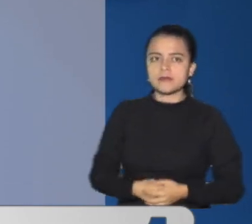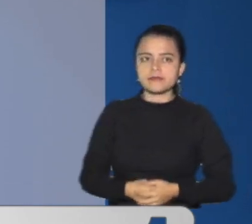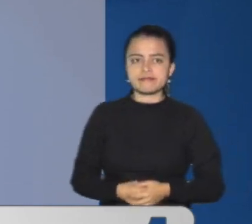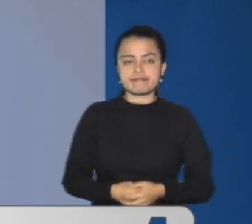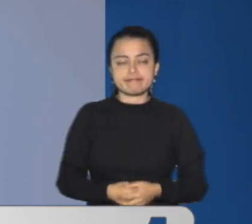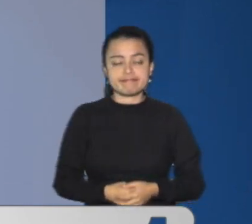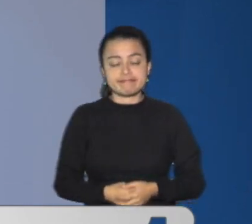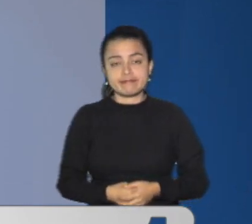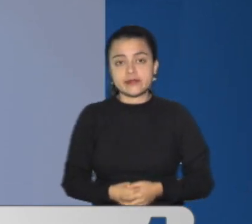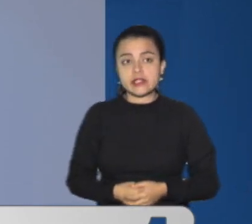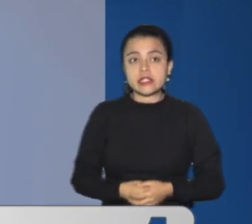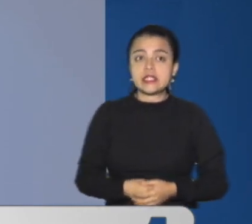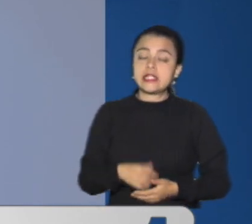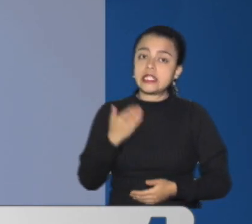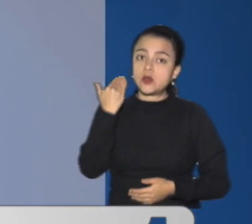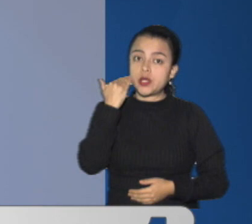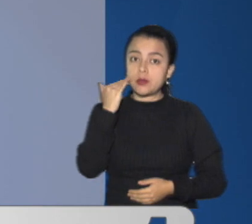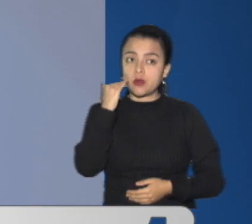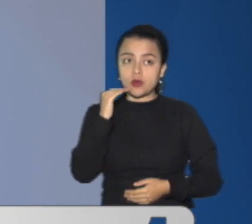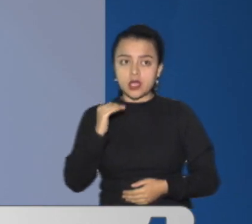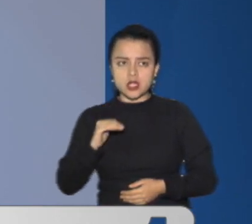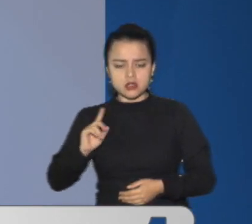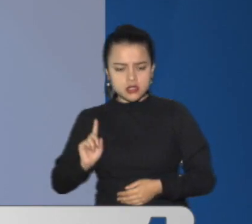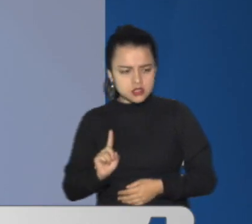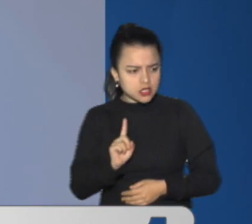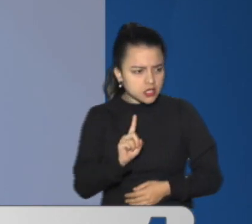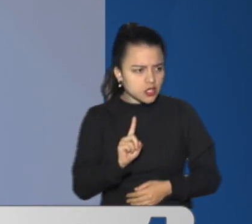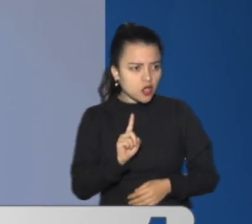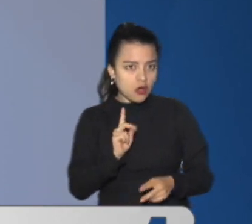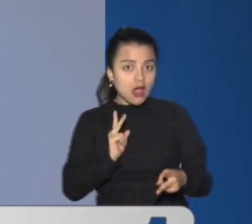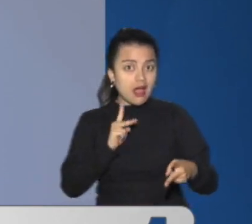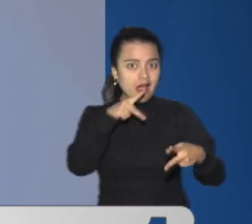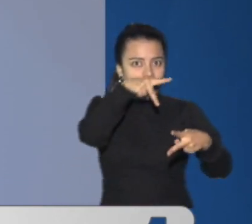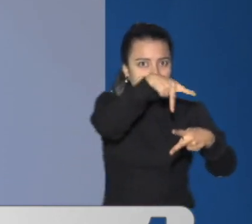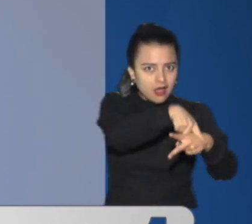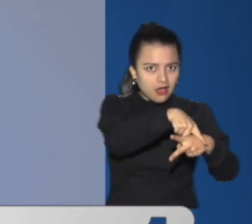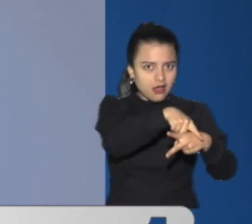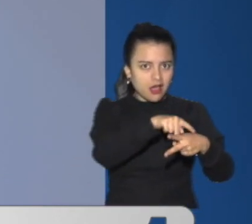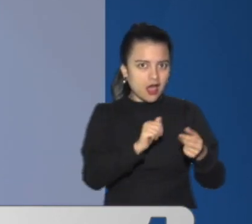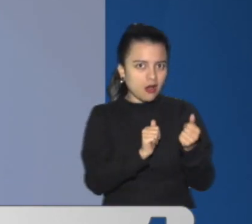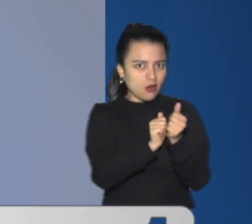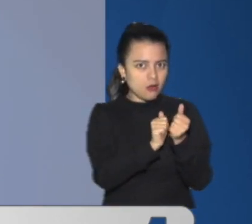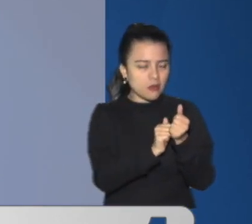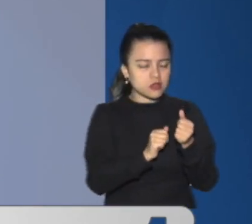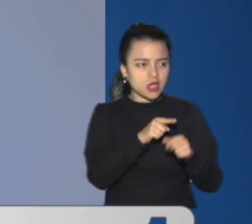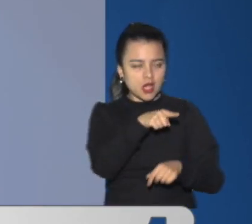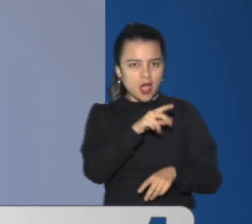suelo desmayada tras este incidente que se presentó. Las autoridades de tránsito del municipio de Bello